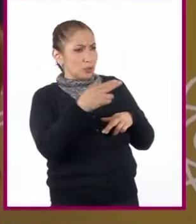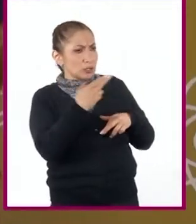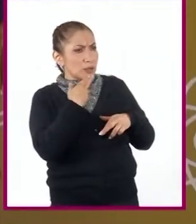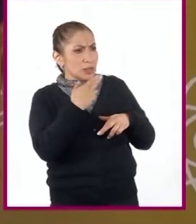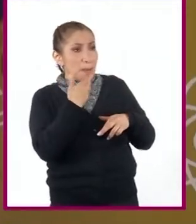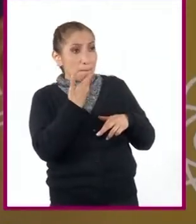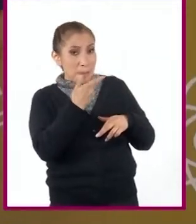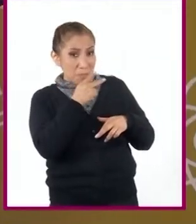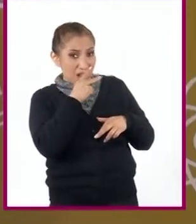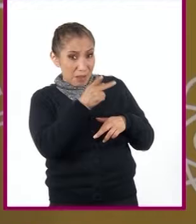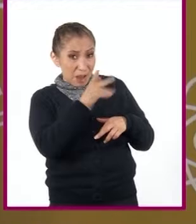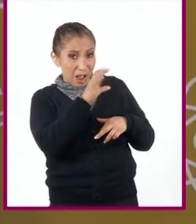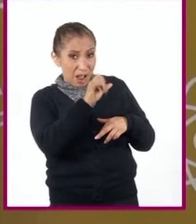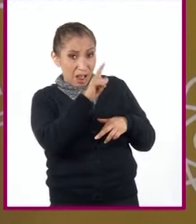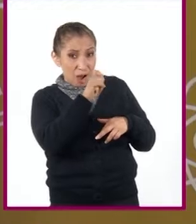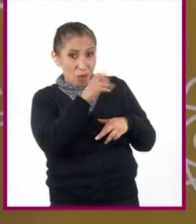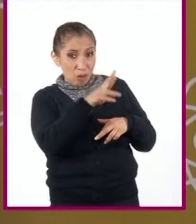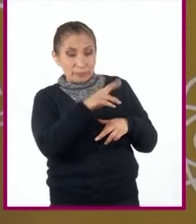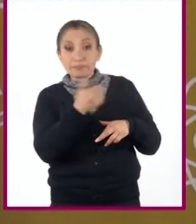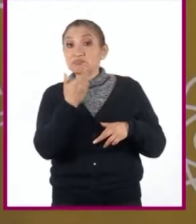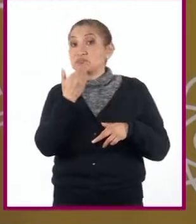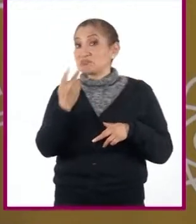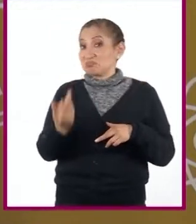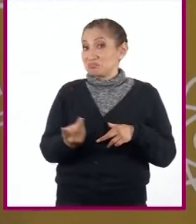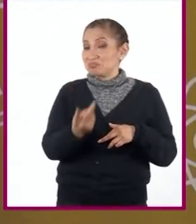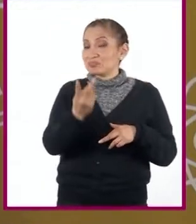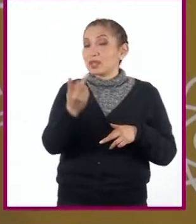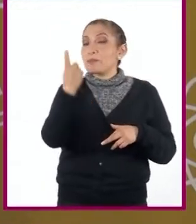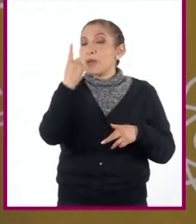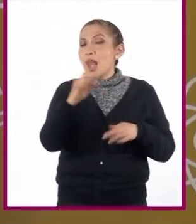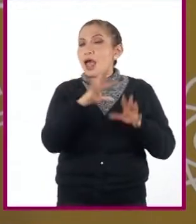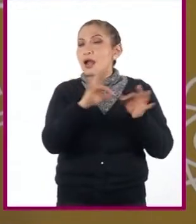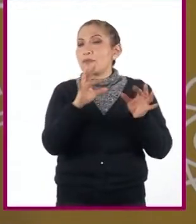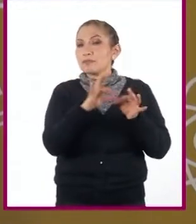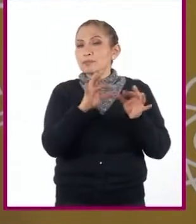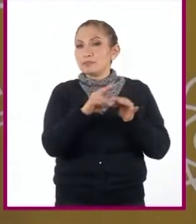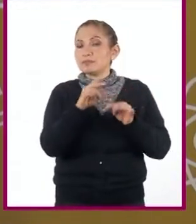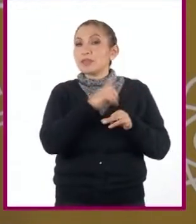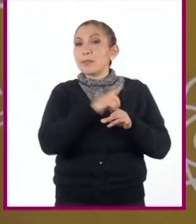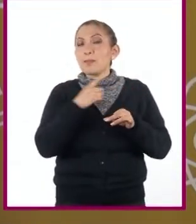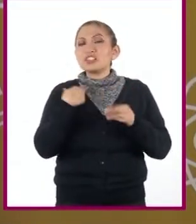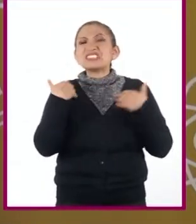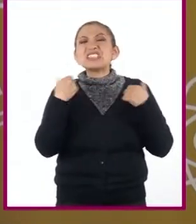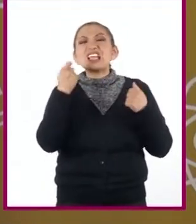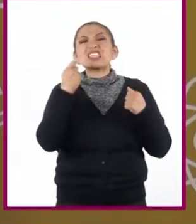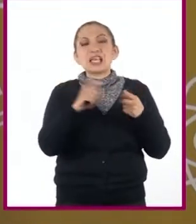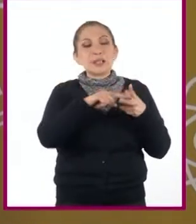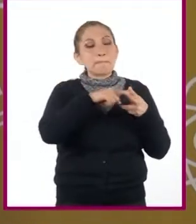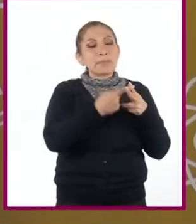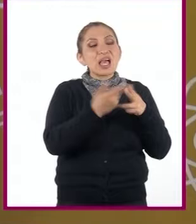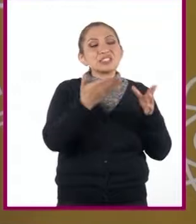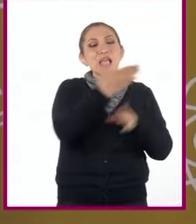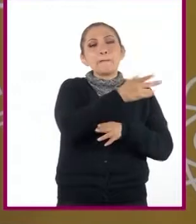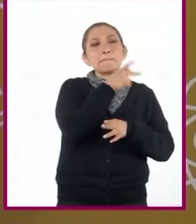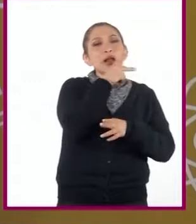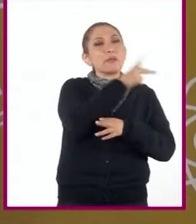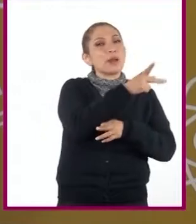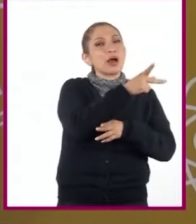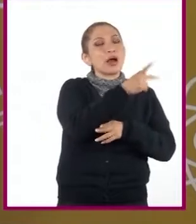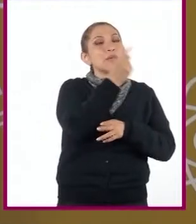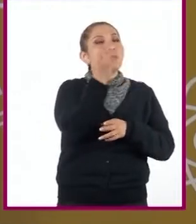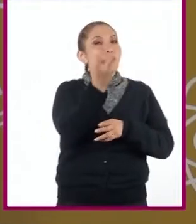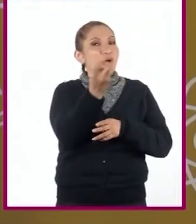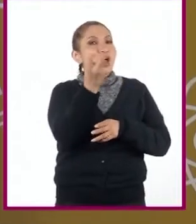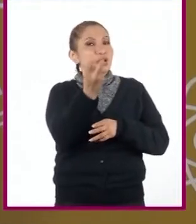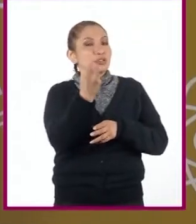utilizamos bien esta palabra? Muy buena pregunta, y para poderla explicar, debemos entender los orígenes de este concepto. Para